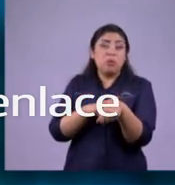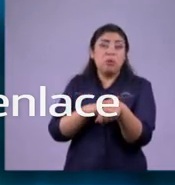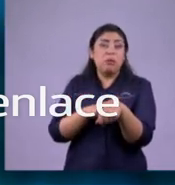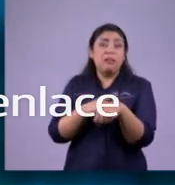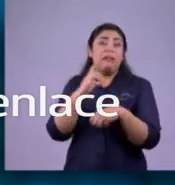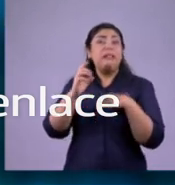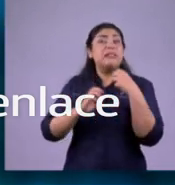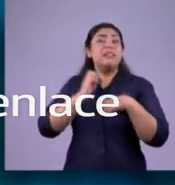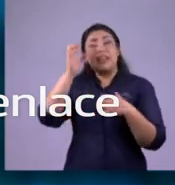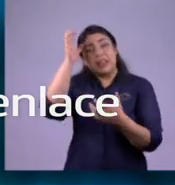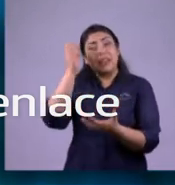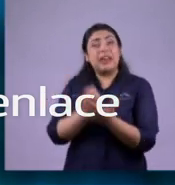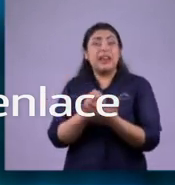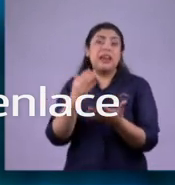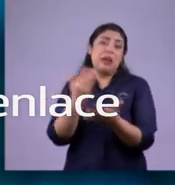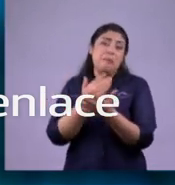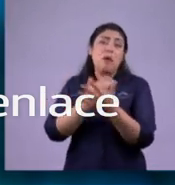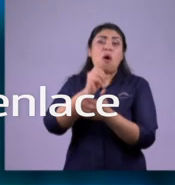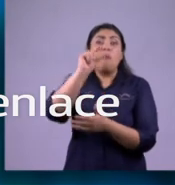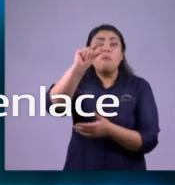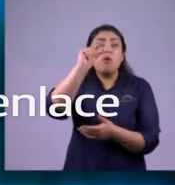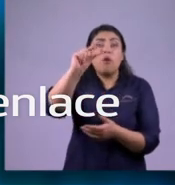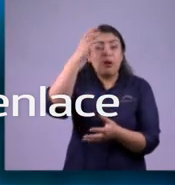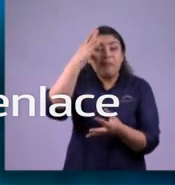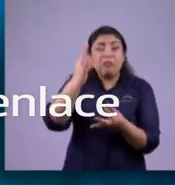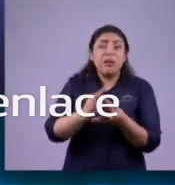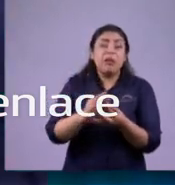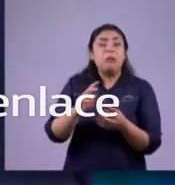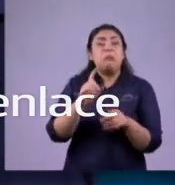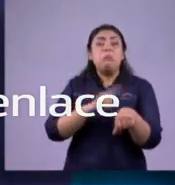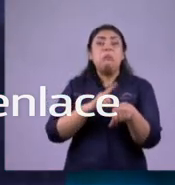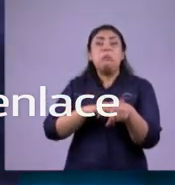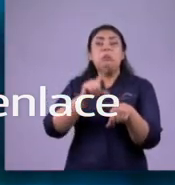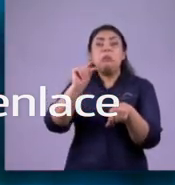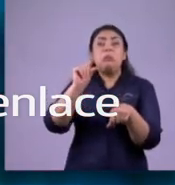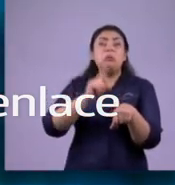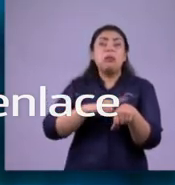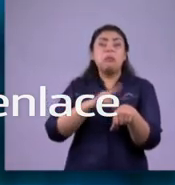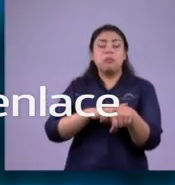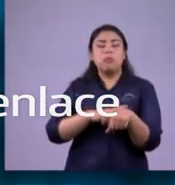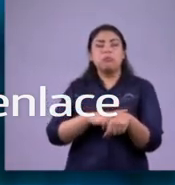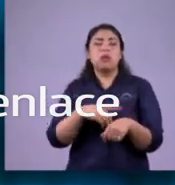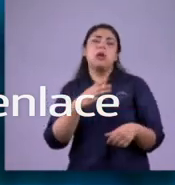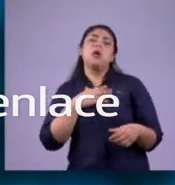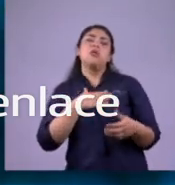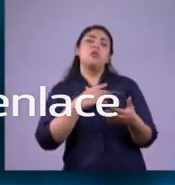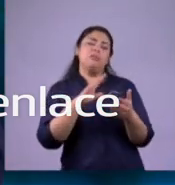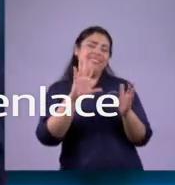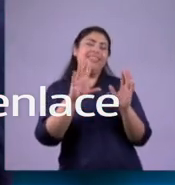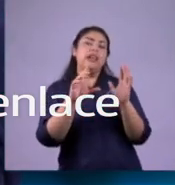he leído has leído tres capítulos de quince libros pero ni uno entero